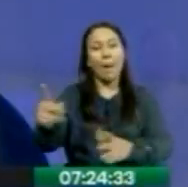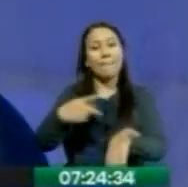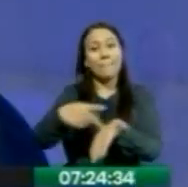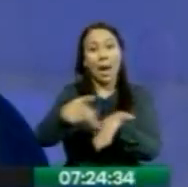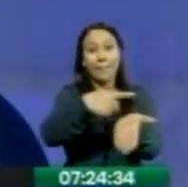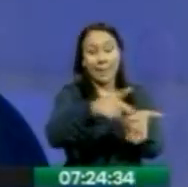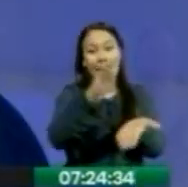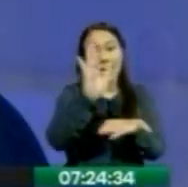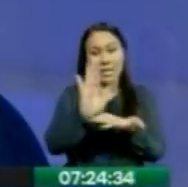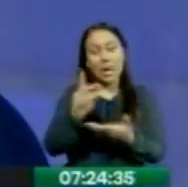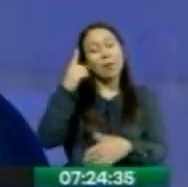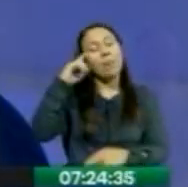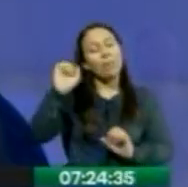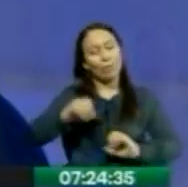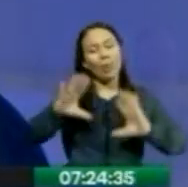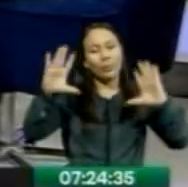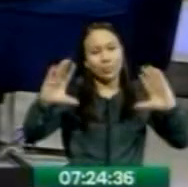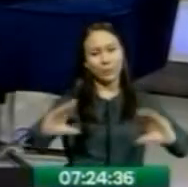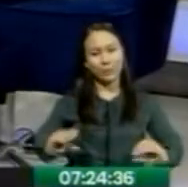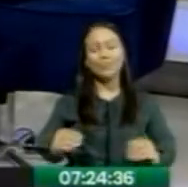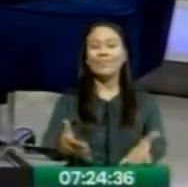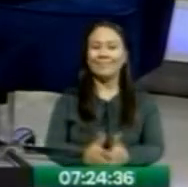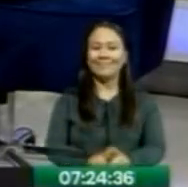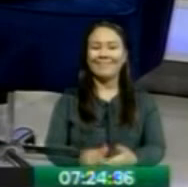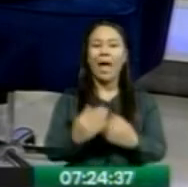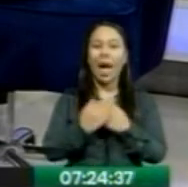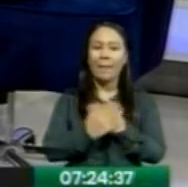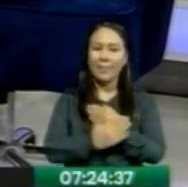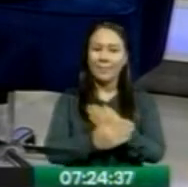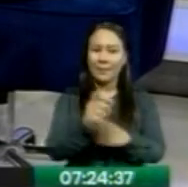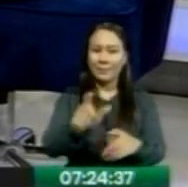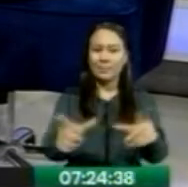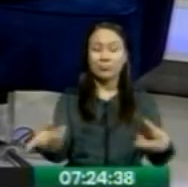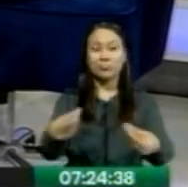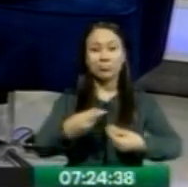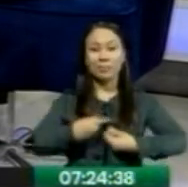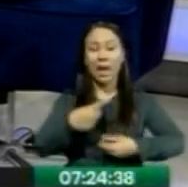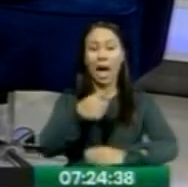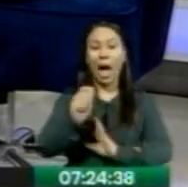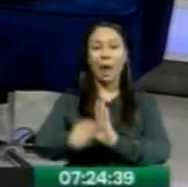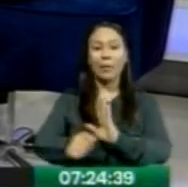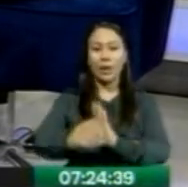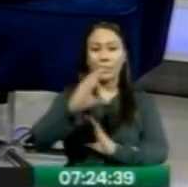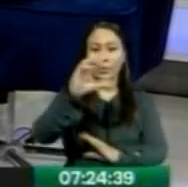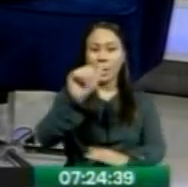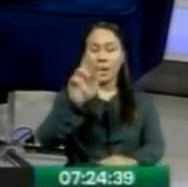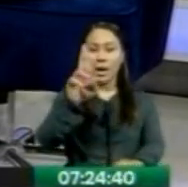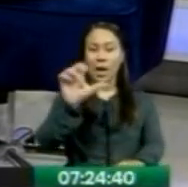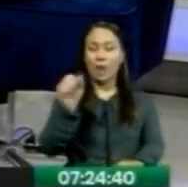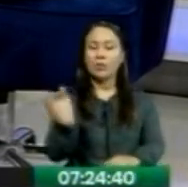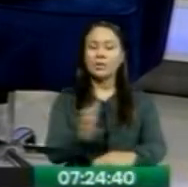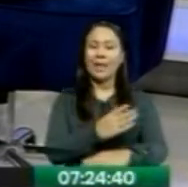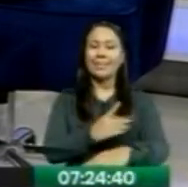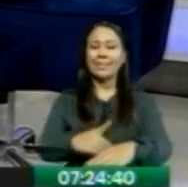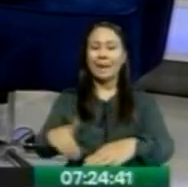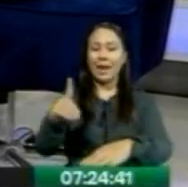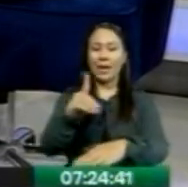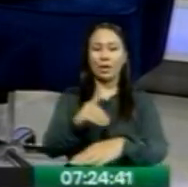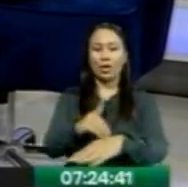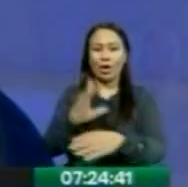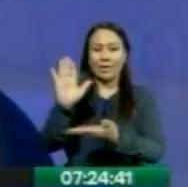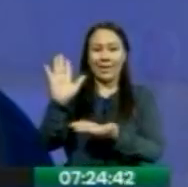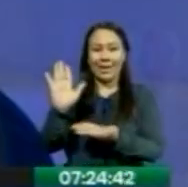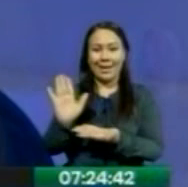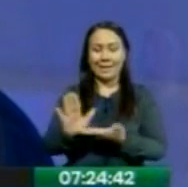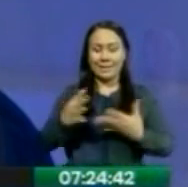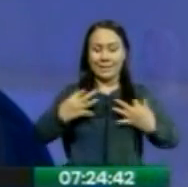obligaciones con la Seguridad Social. Muchísimas gracias. Amables televidentes, ha sido la intervención del abogado Carlos Vallejo, director general del Instituto Ecuatoriano